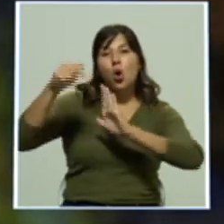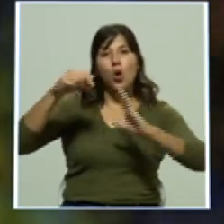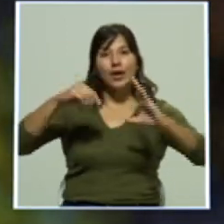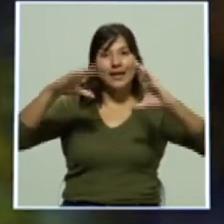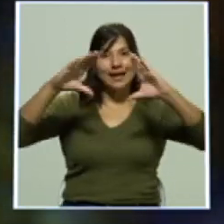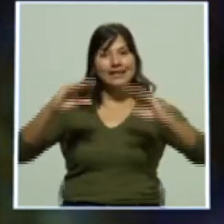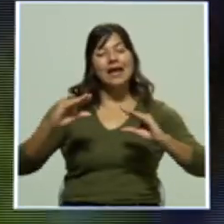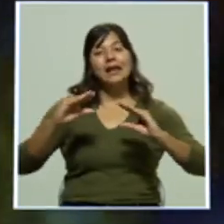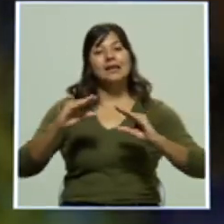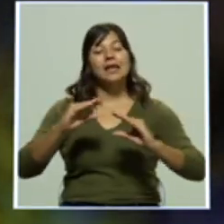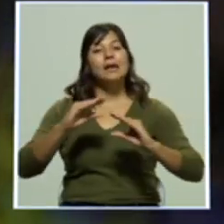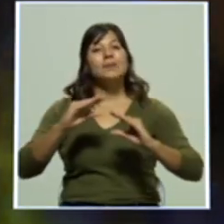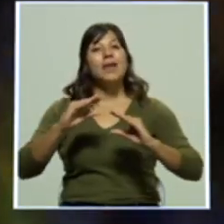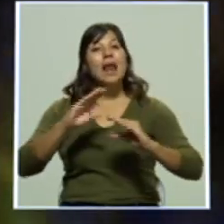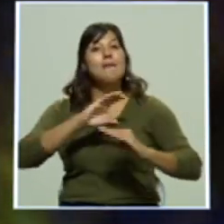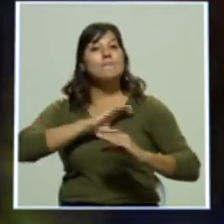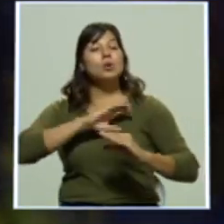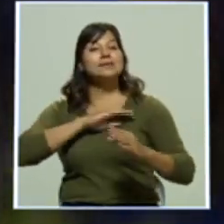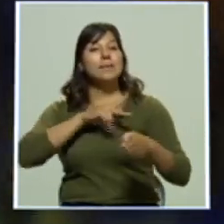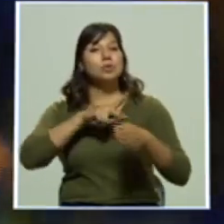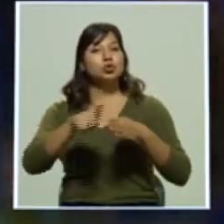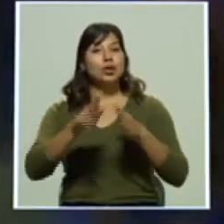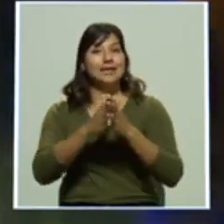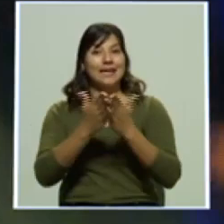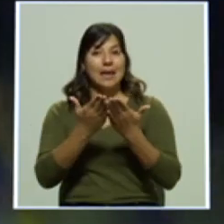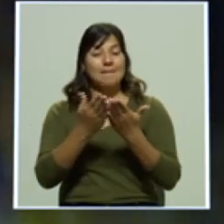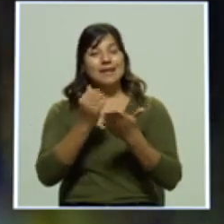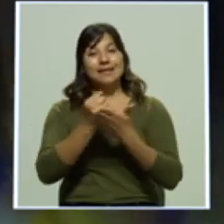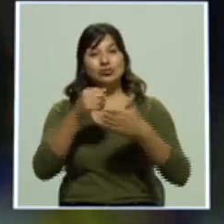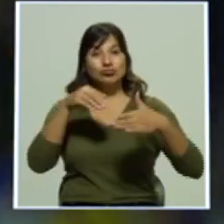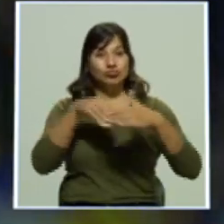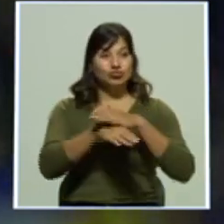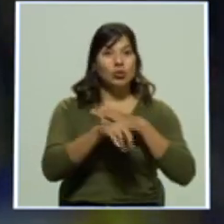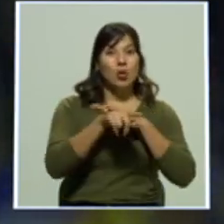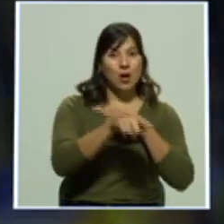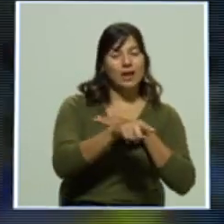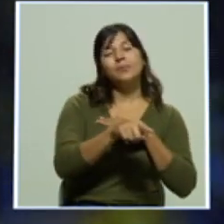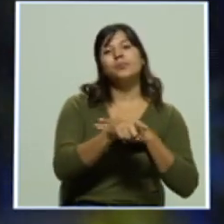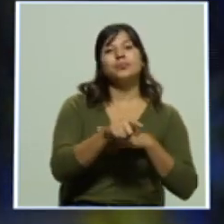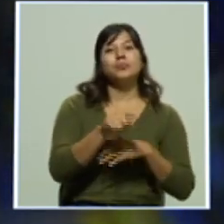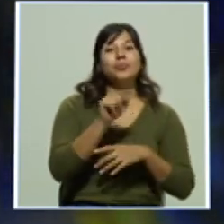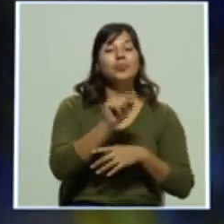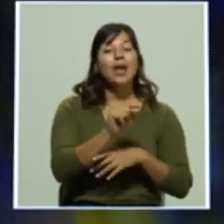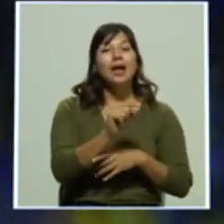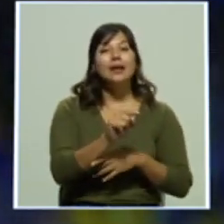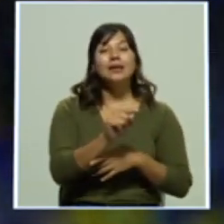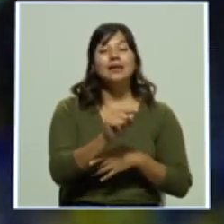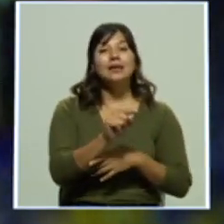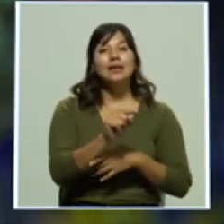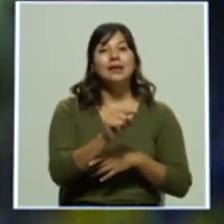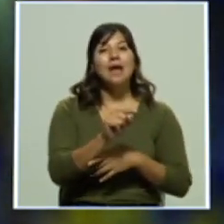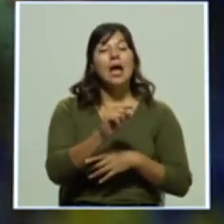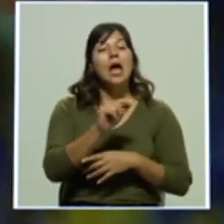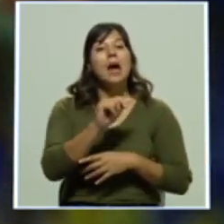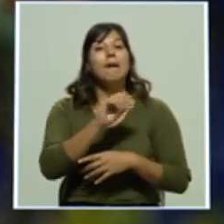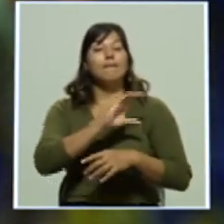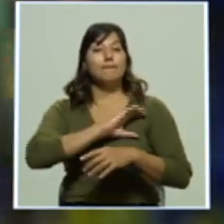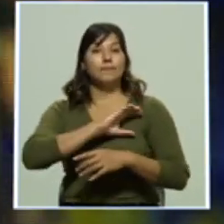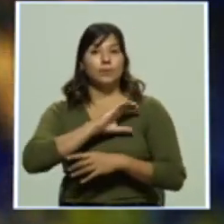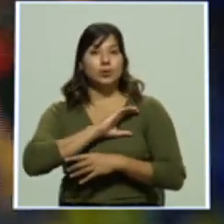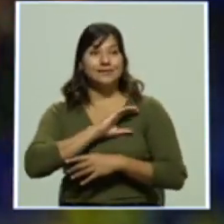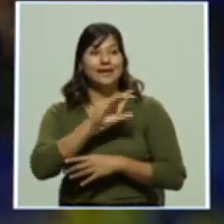de Migración en todo el país. Este es uno de esos puntos y aquí precisamente fue donde las